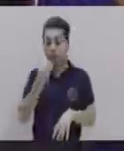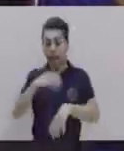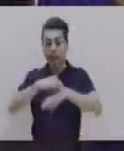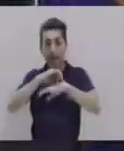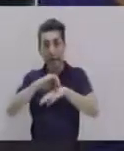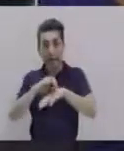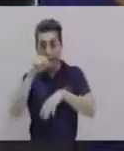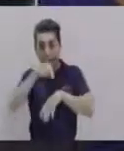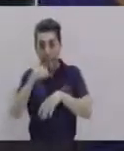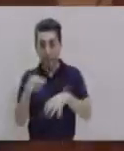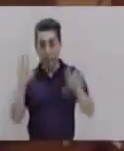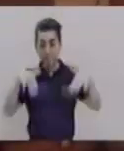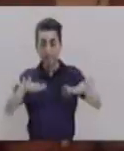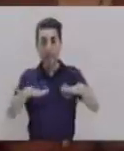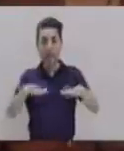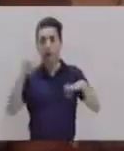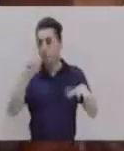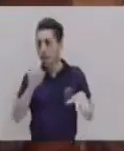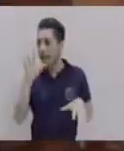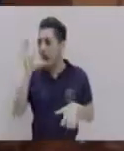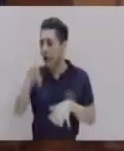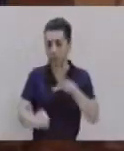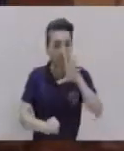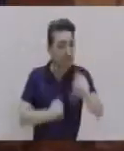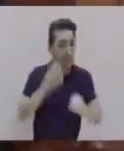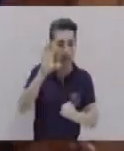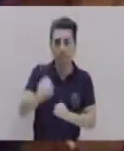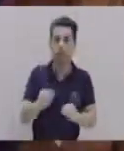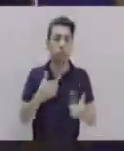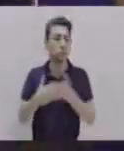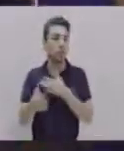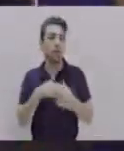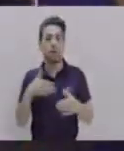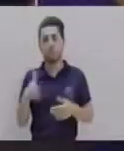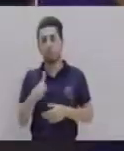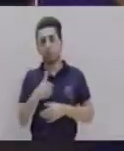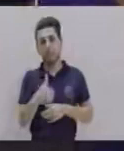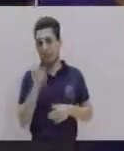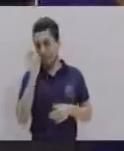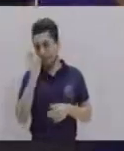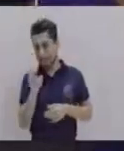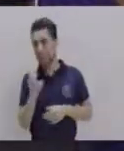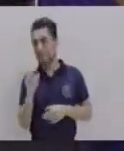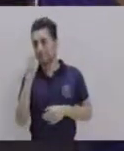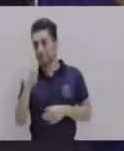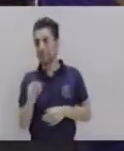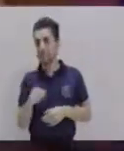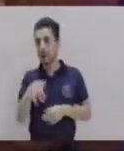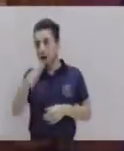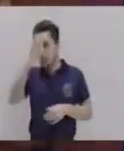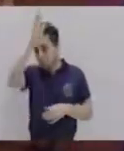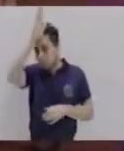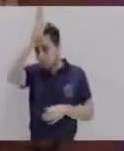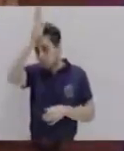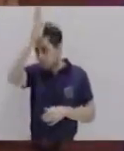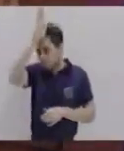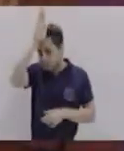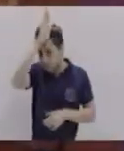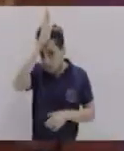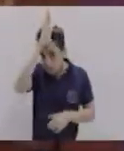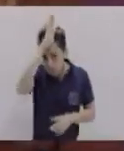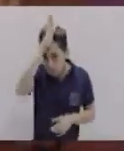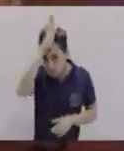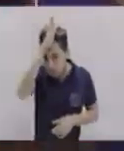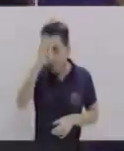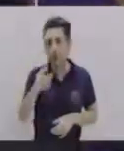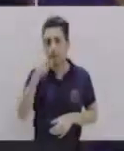mar y que se puede comer a cualquier otro tipo de pez. Así es el tiburón. Ese es el depredador más